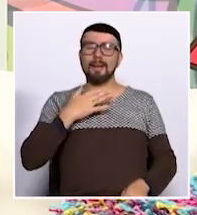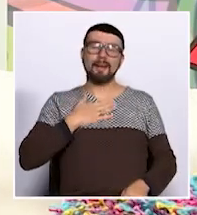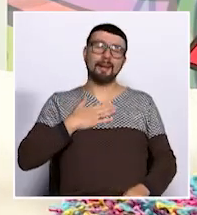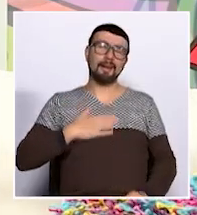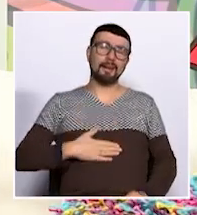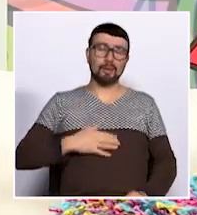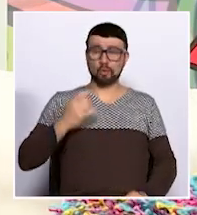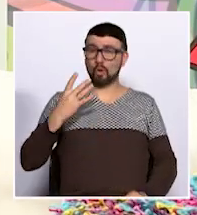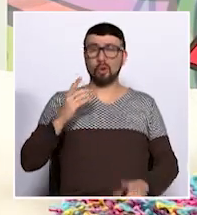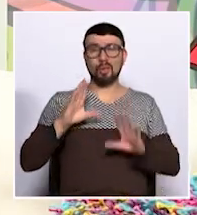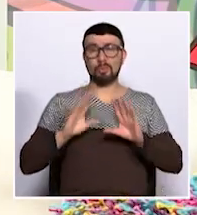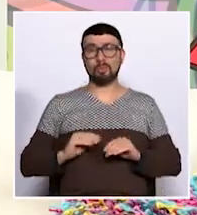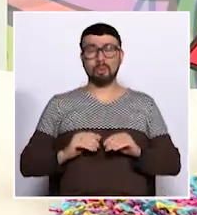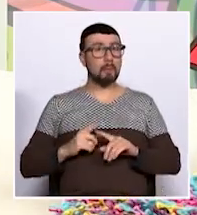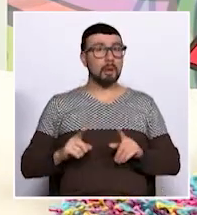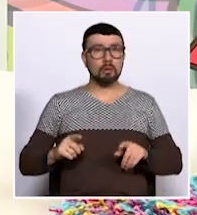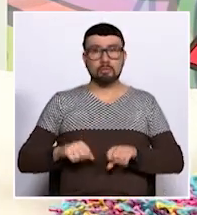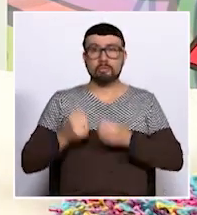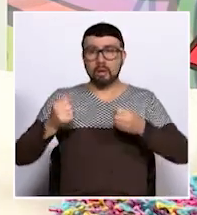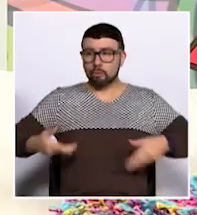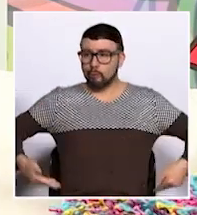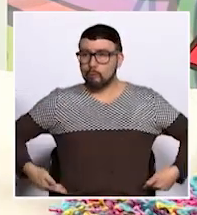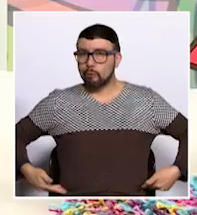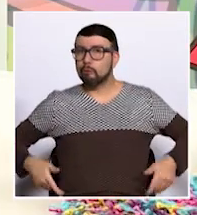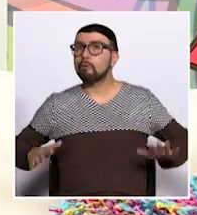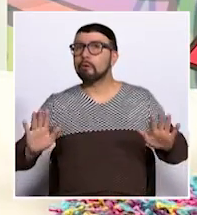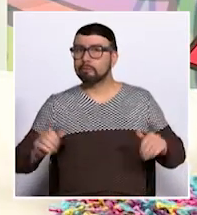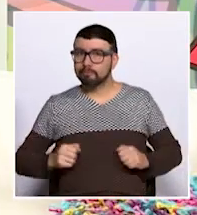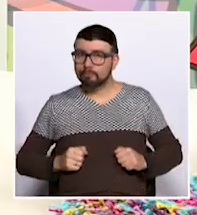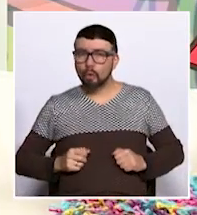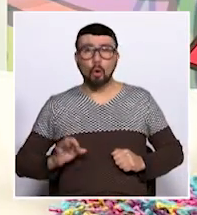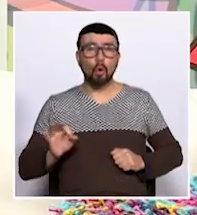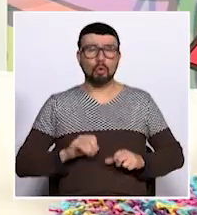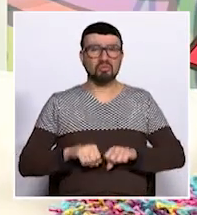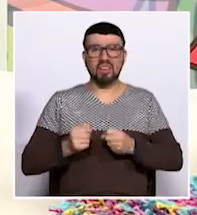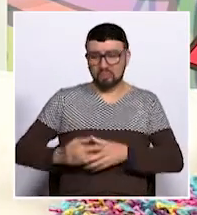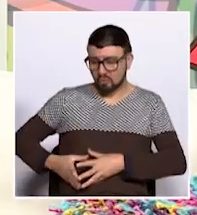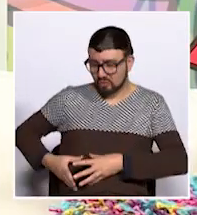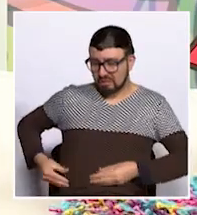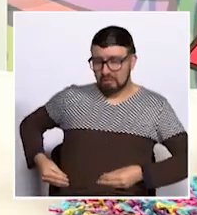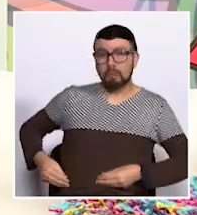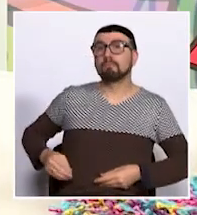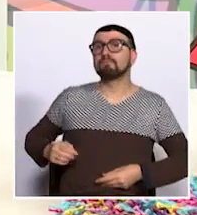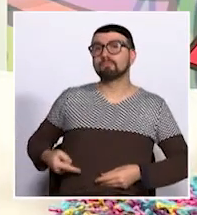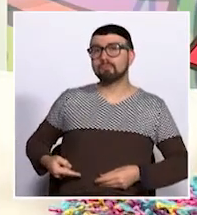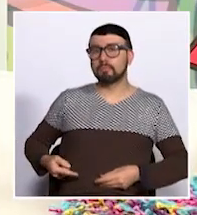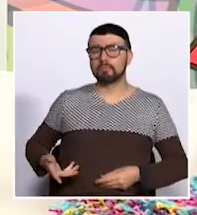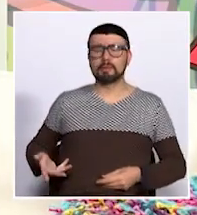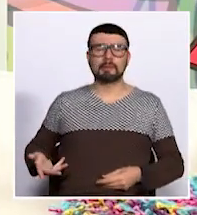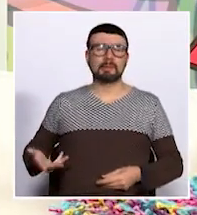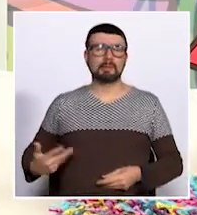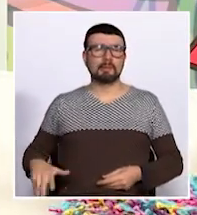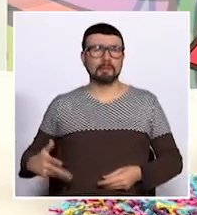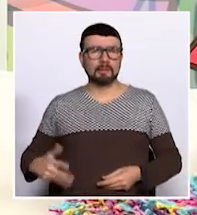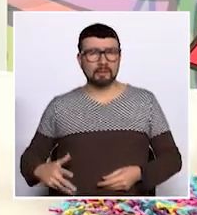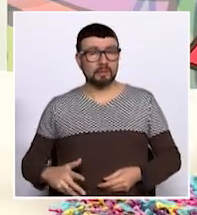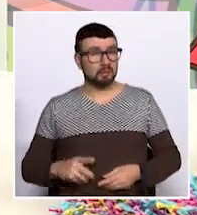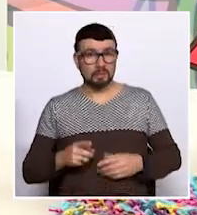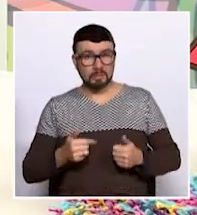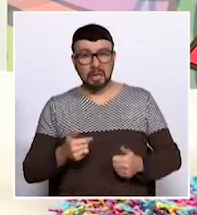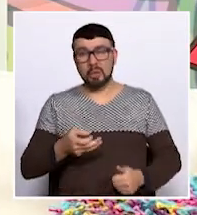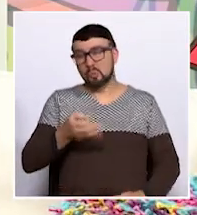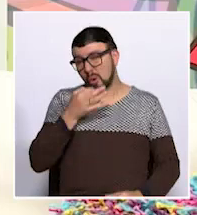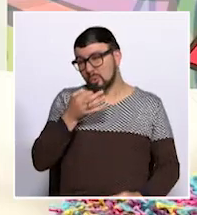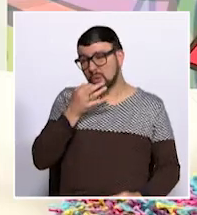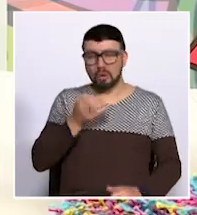está generando algún daño en el riñón o le está generando algún daño en el hígado. Entonces, ¿hasta qué punto es bueno el